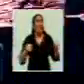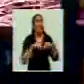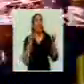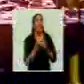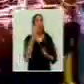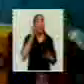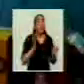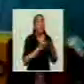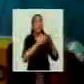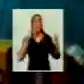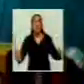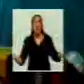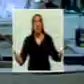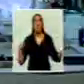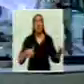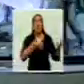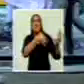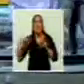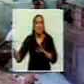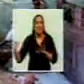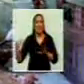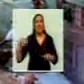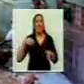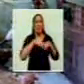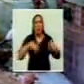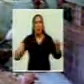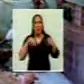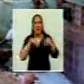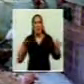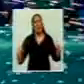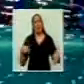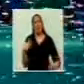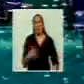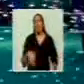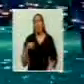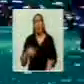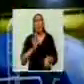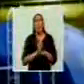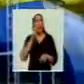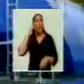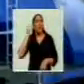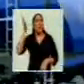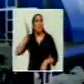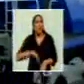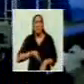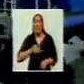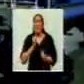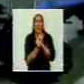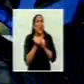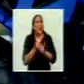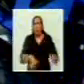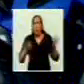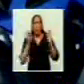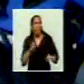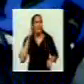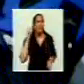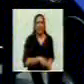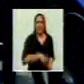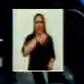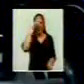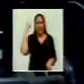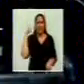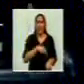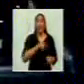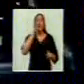O sea, producción nacional y un 90% de lo que se produce es todo de industria nacional, solamente